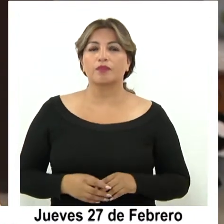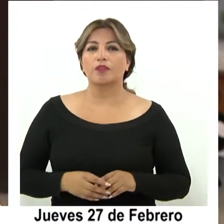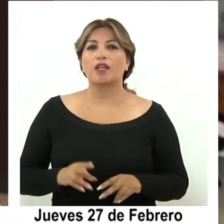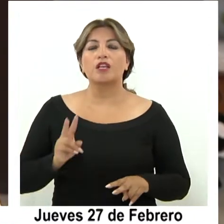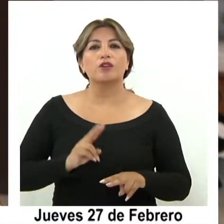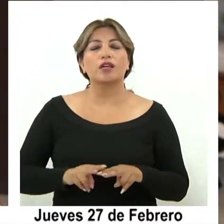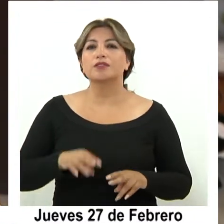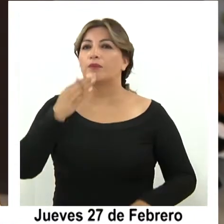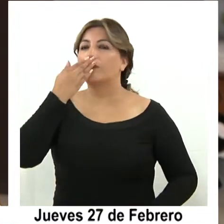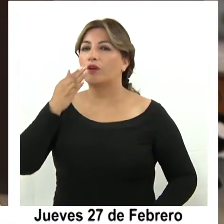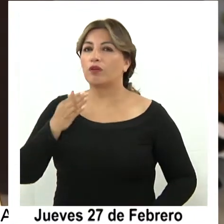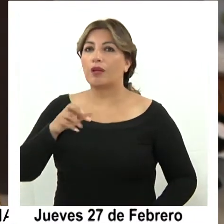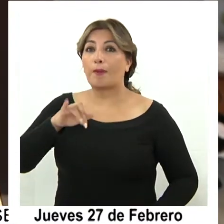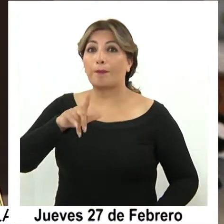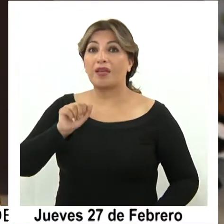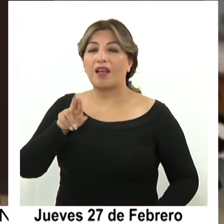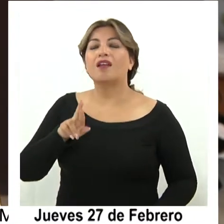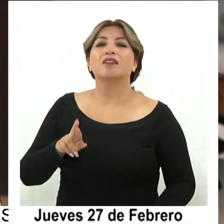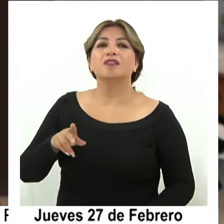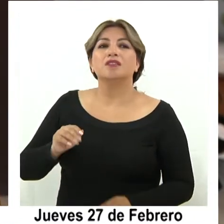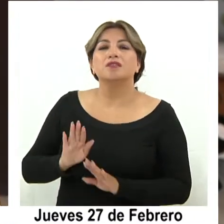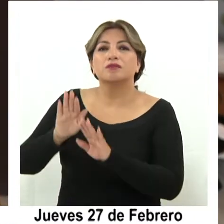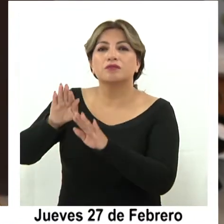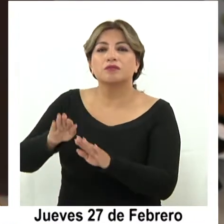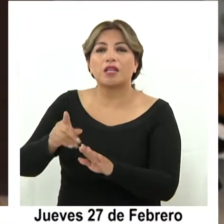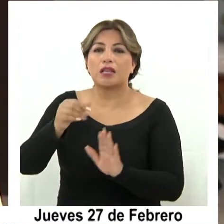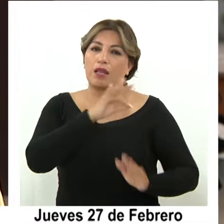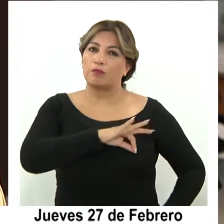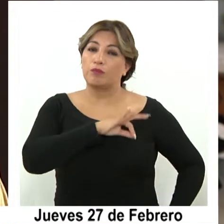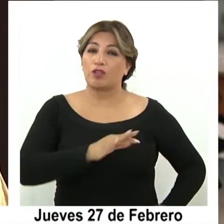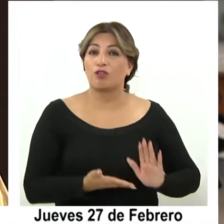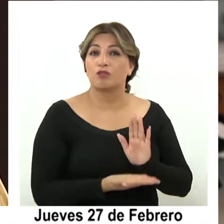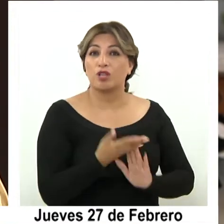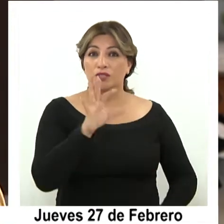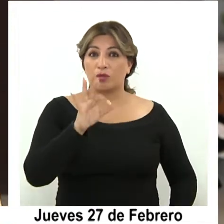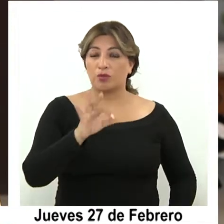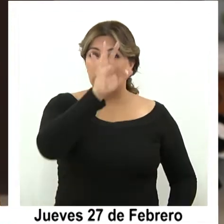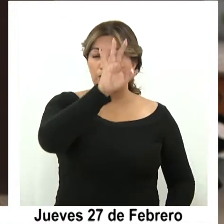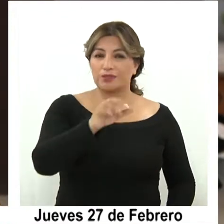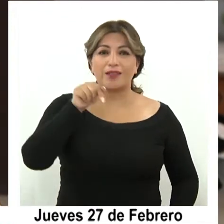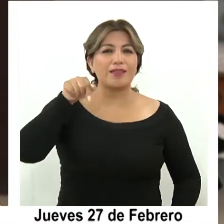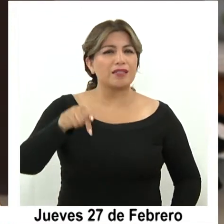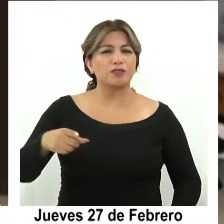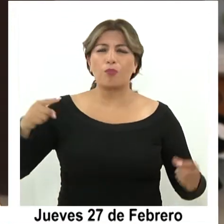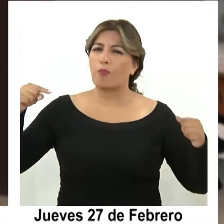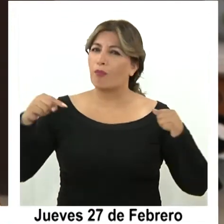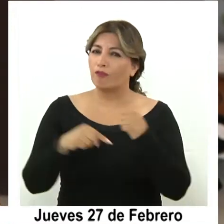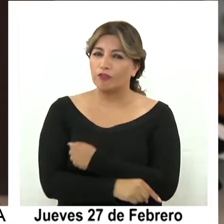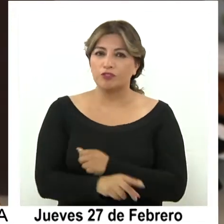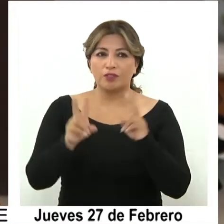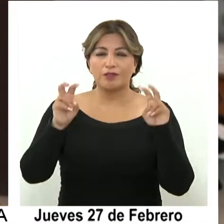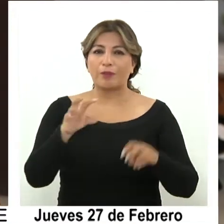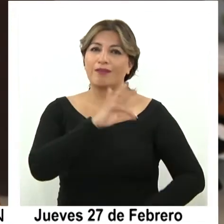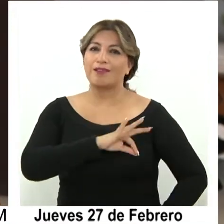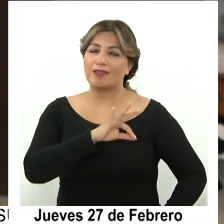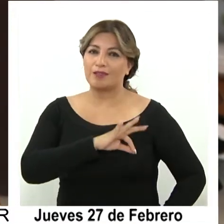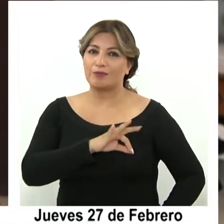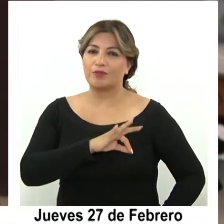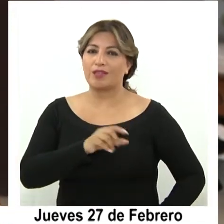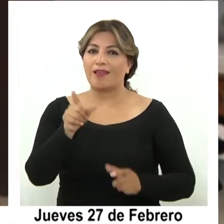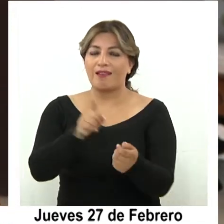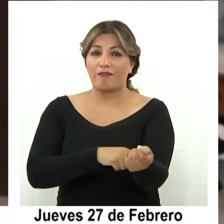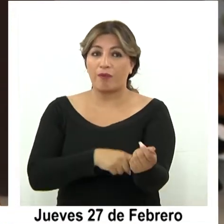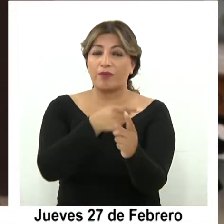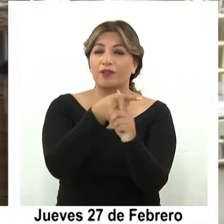como el que mejoró los beneficios del Pilar Solidario, aumentando las pensiones en un 50%, va a tener un impacto profundo en las pensiones